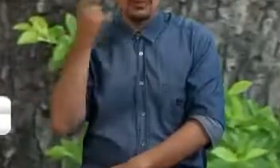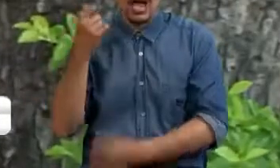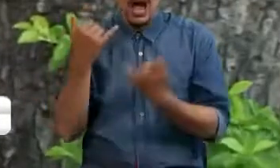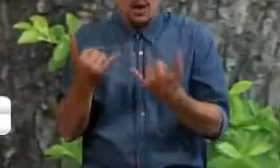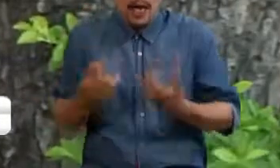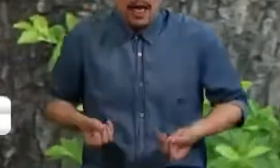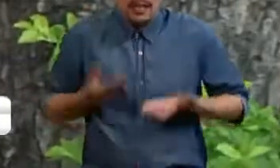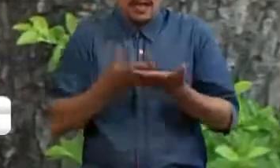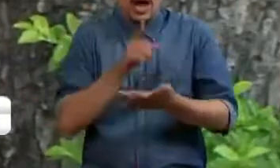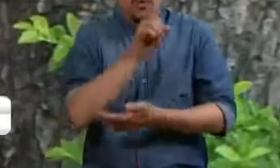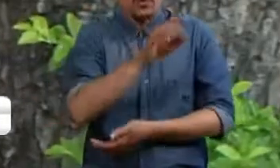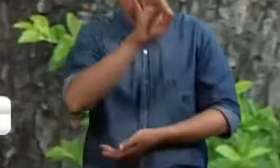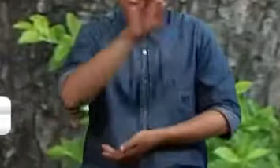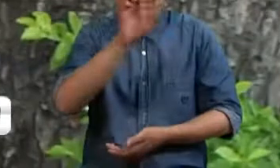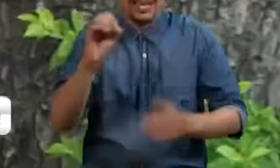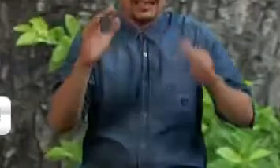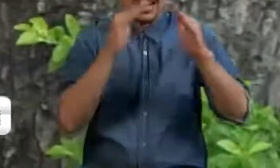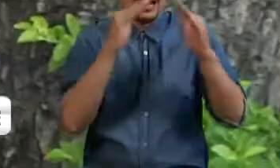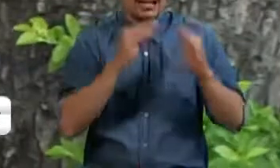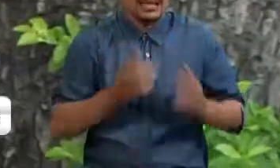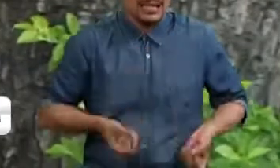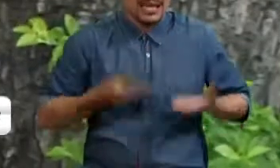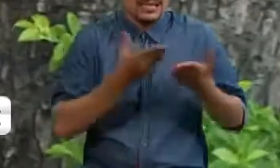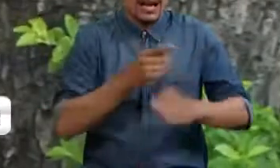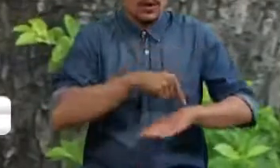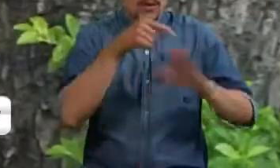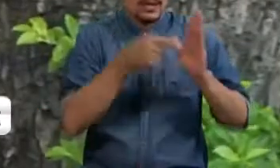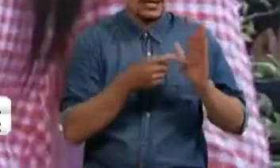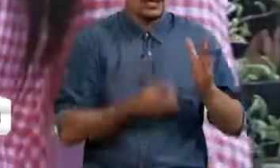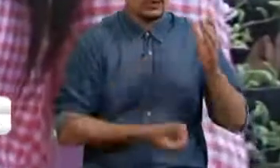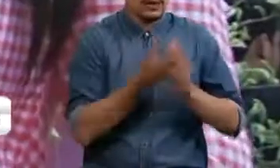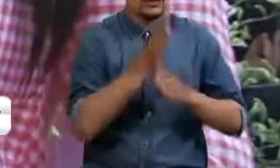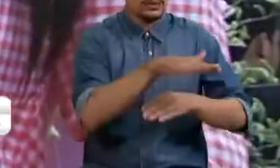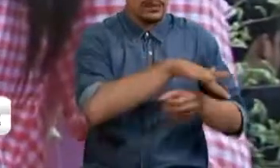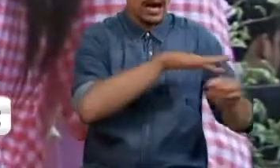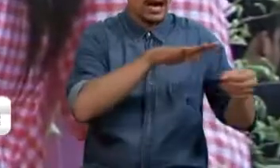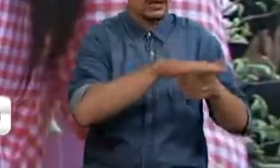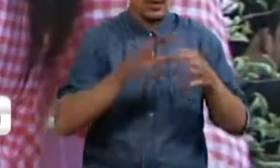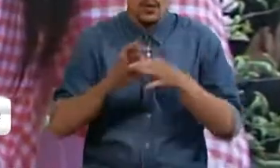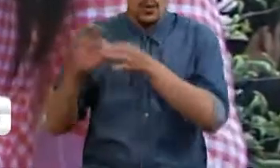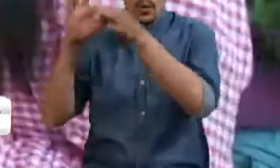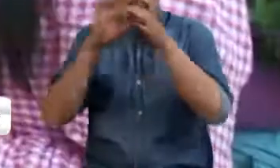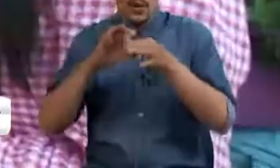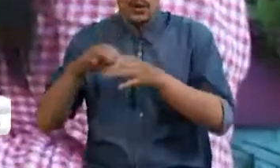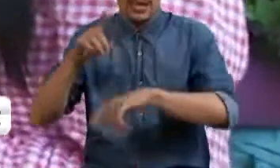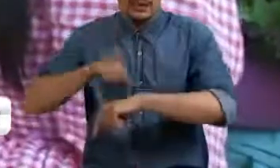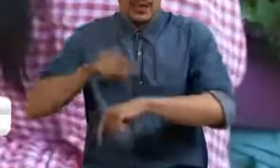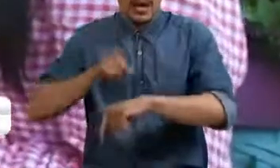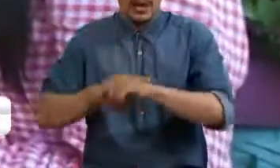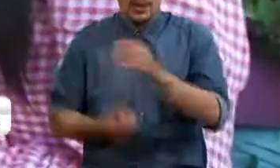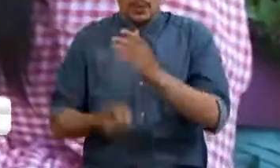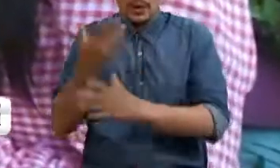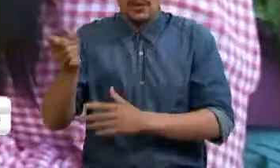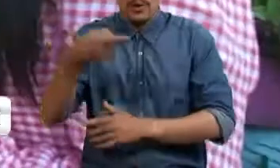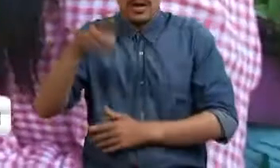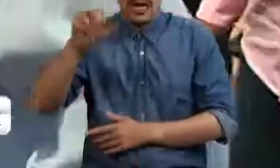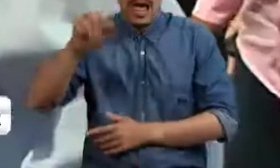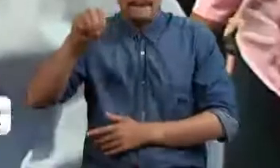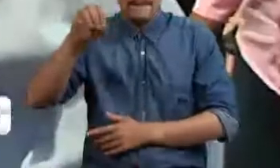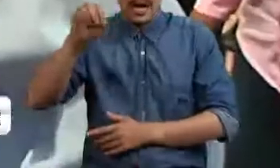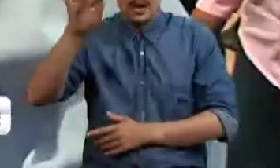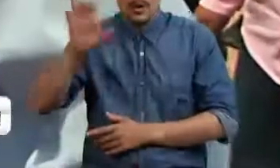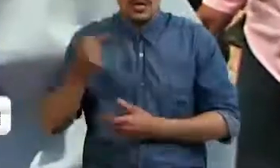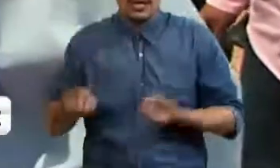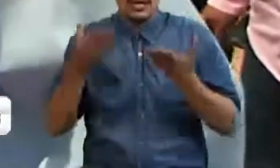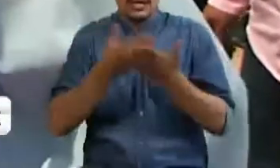momento serían 180 casas las que se han entregado en este nuevo casco urbano la unión temporal nuevo gramalote señaló que a la fecha se han